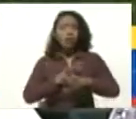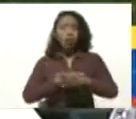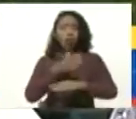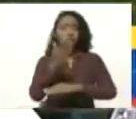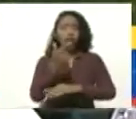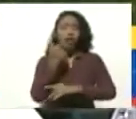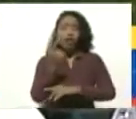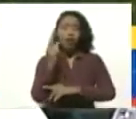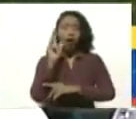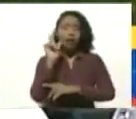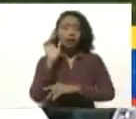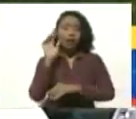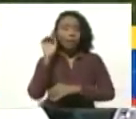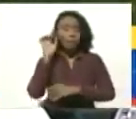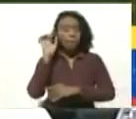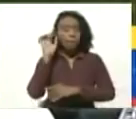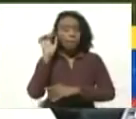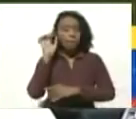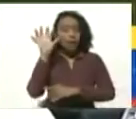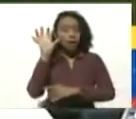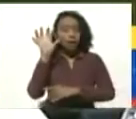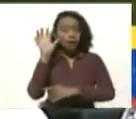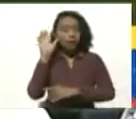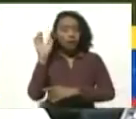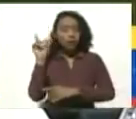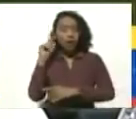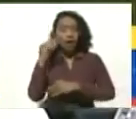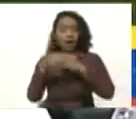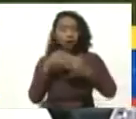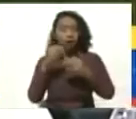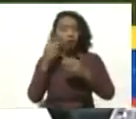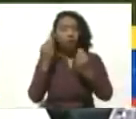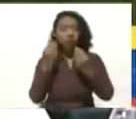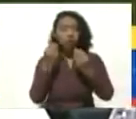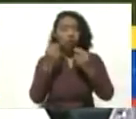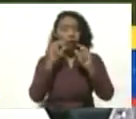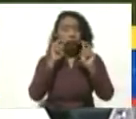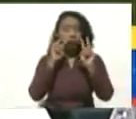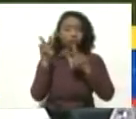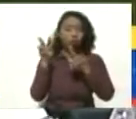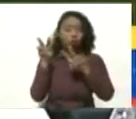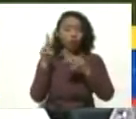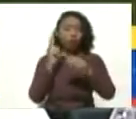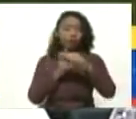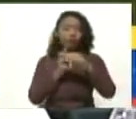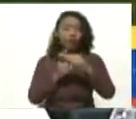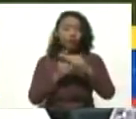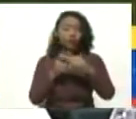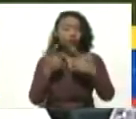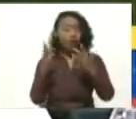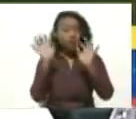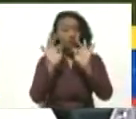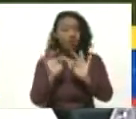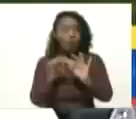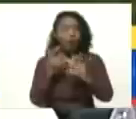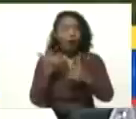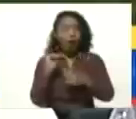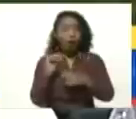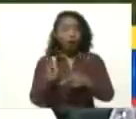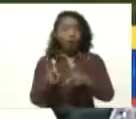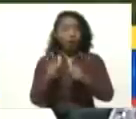país atrajo mucha receptividad positivamente, en el sentido de que ya se han